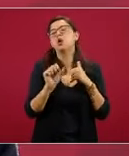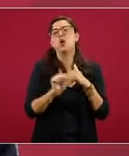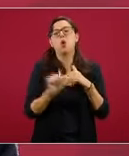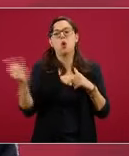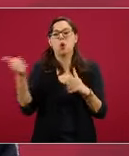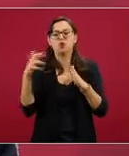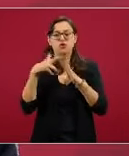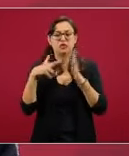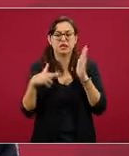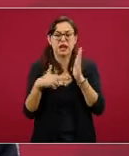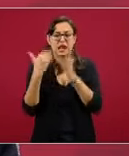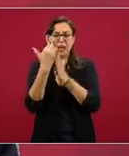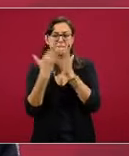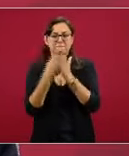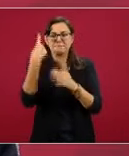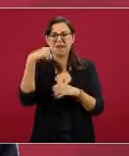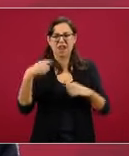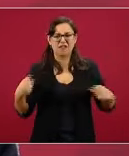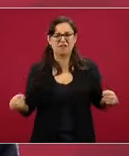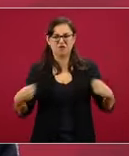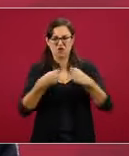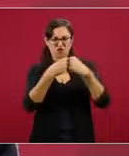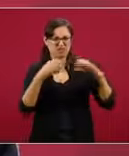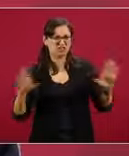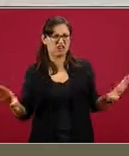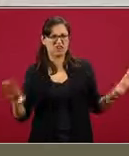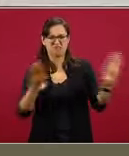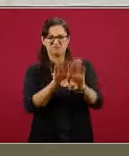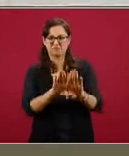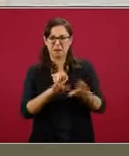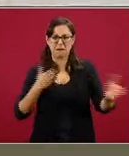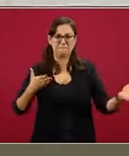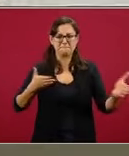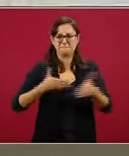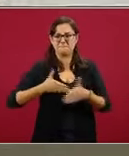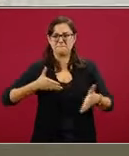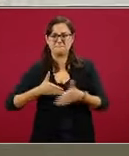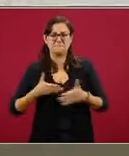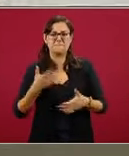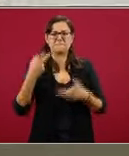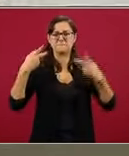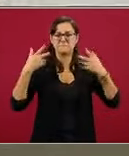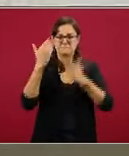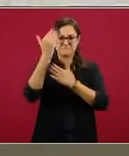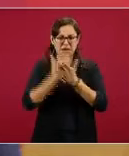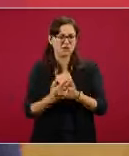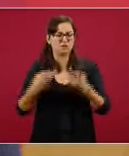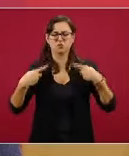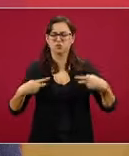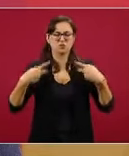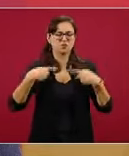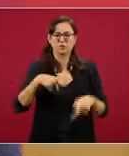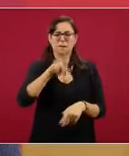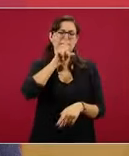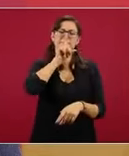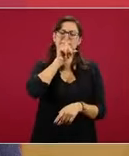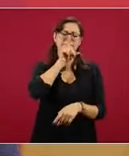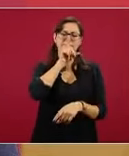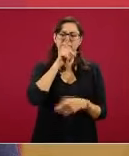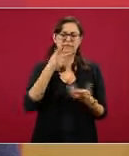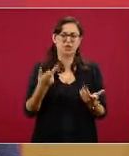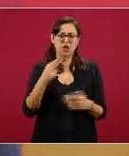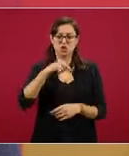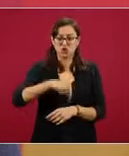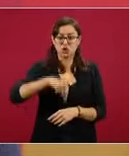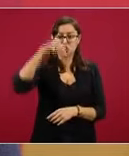disminuyan el tránsito o que limiten la visita de personas no solamente del norte, sino de